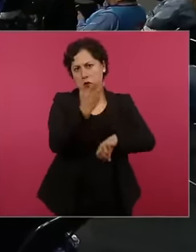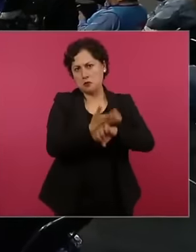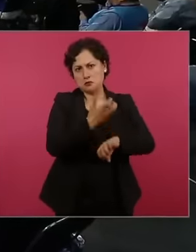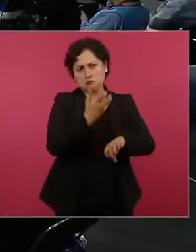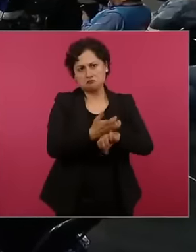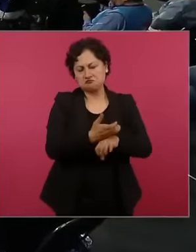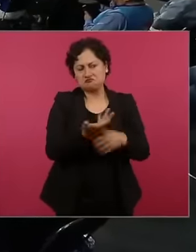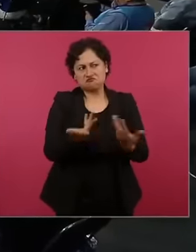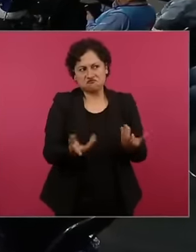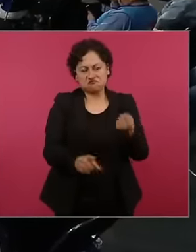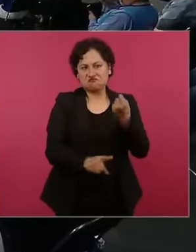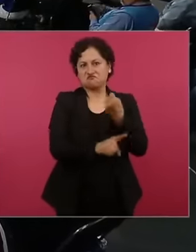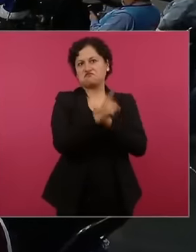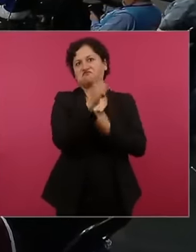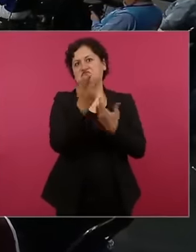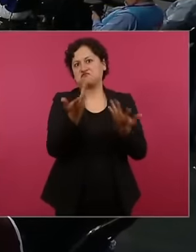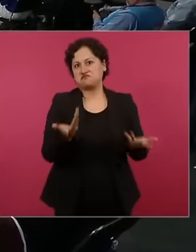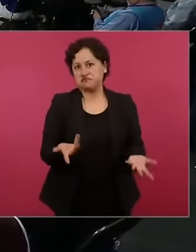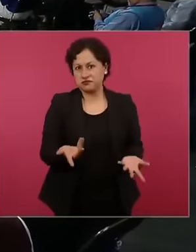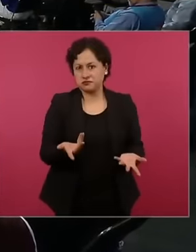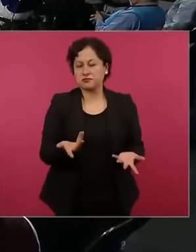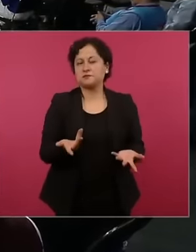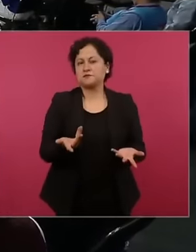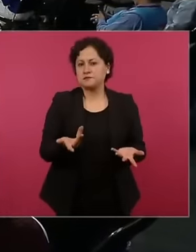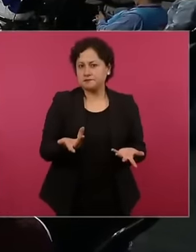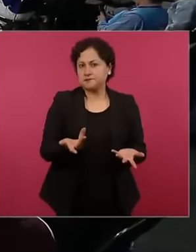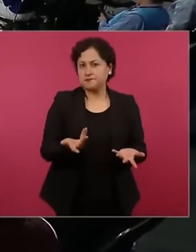Ha habido un cambio, yo lo celebro.